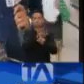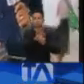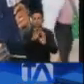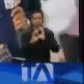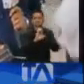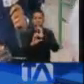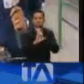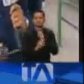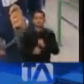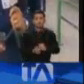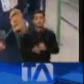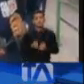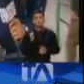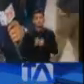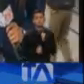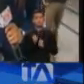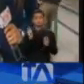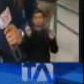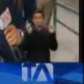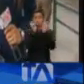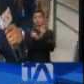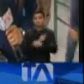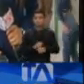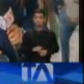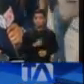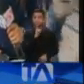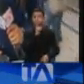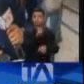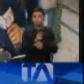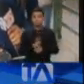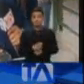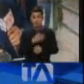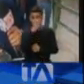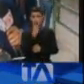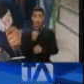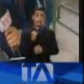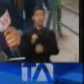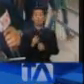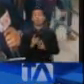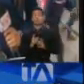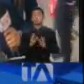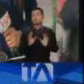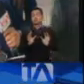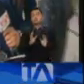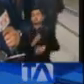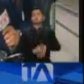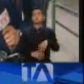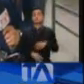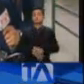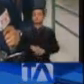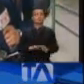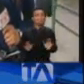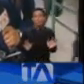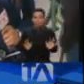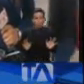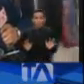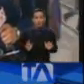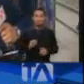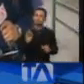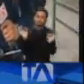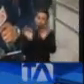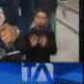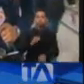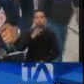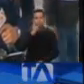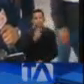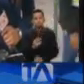transporte público es un problema difícil de resolver. Quedarse callado no debe ser la solución, ¿no? Hay que alzar la